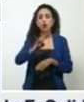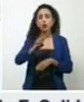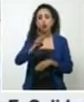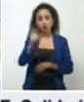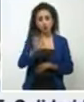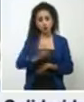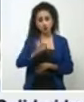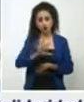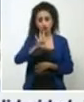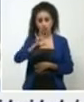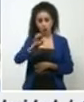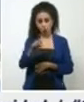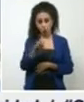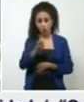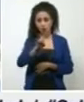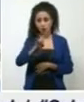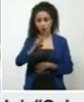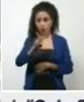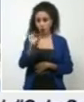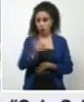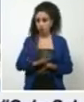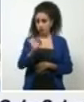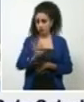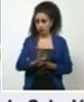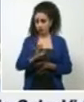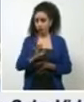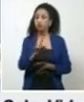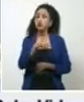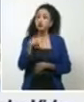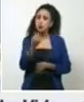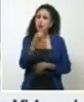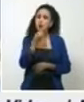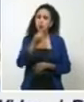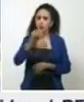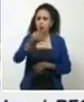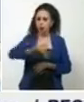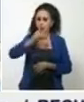5,92%. Nosotros podemos decir que de la situación del mundo,